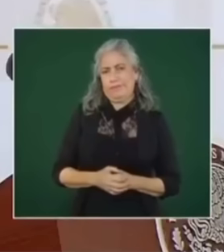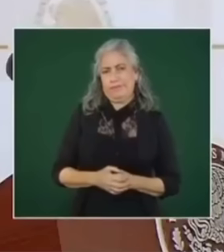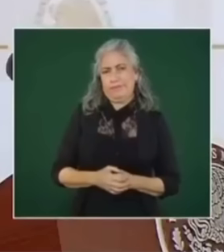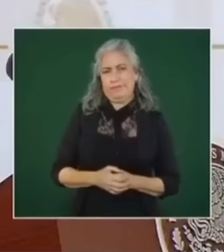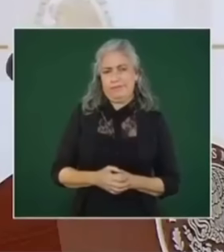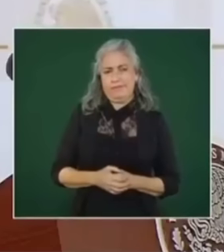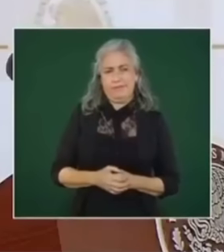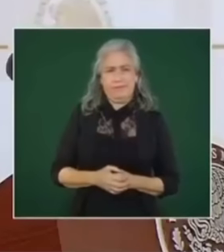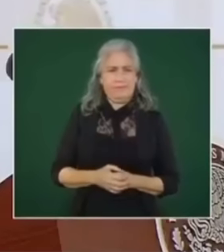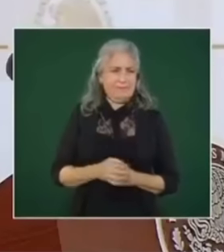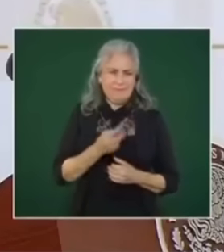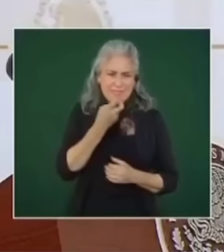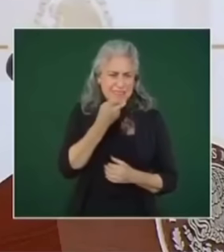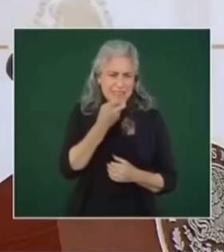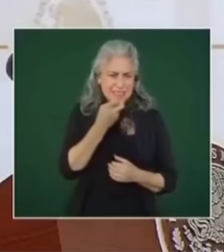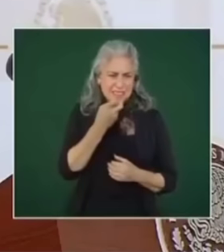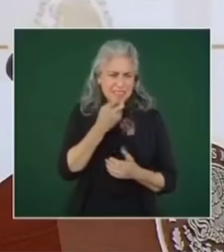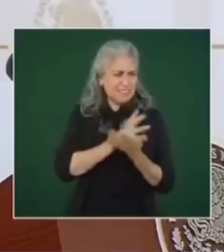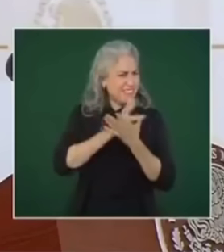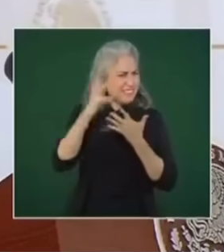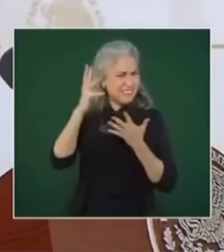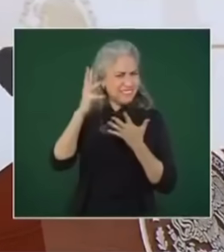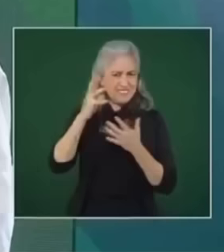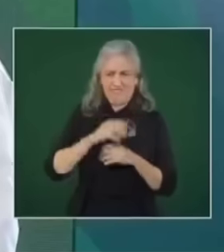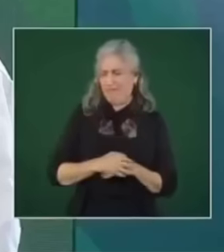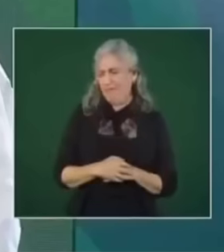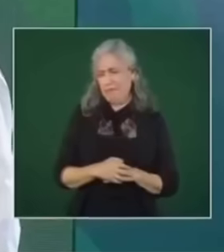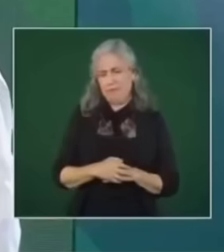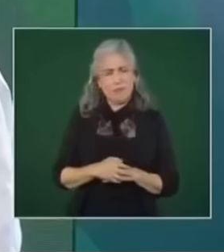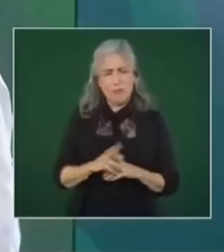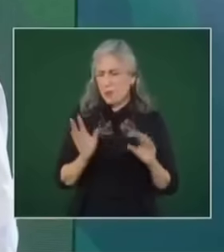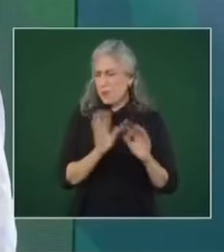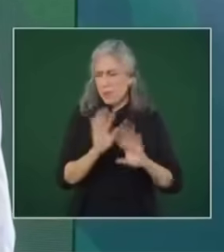Ese extremismo no tiene nada que ver